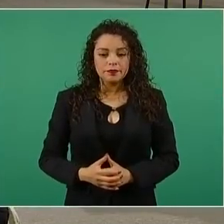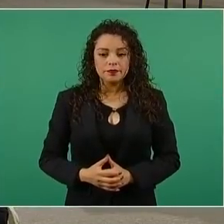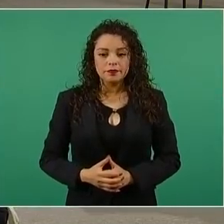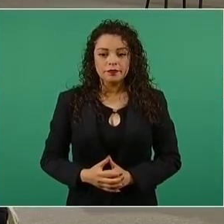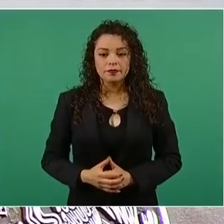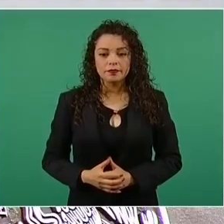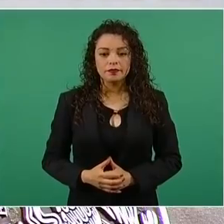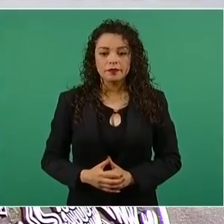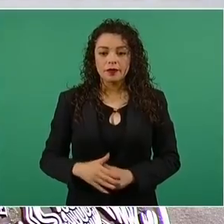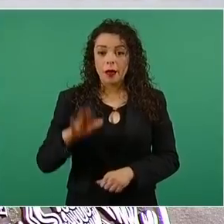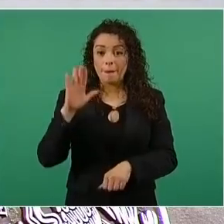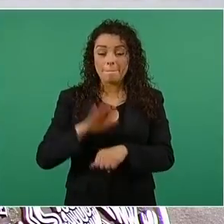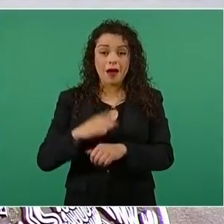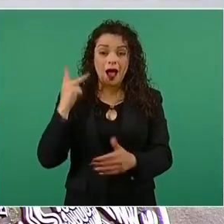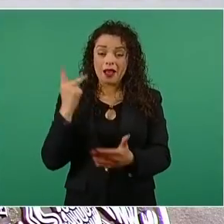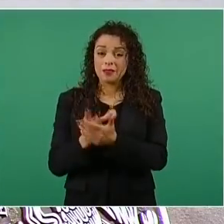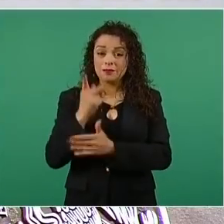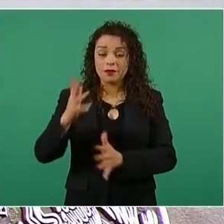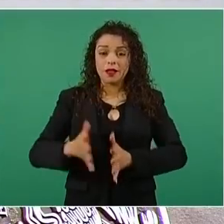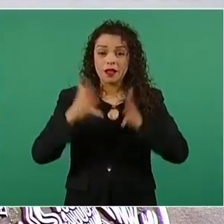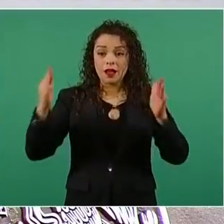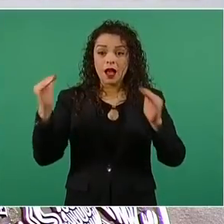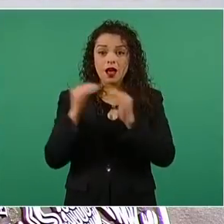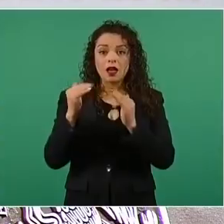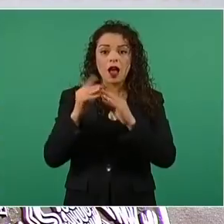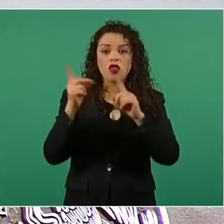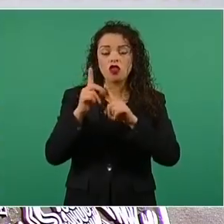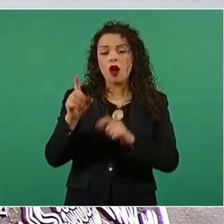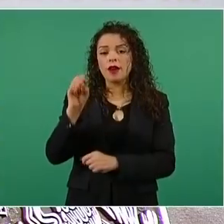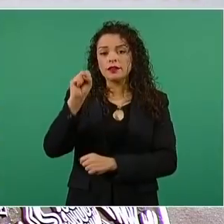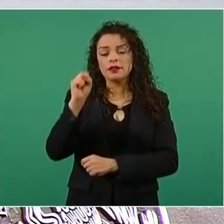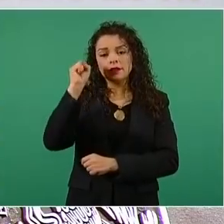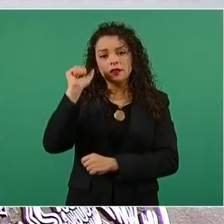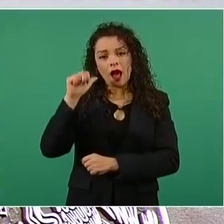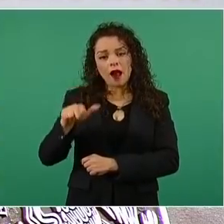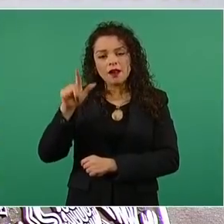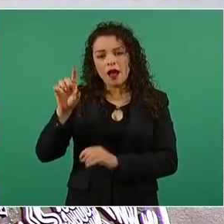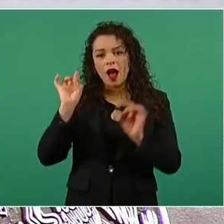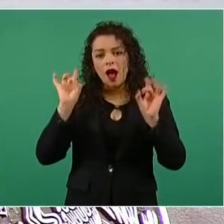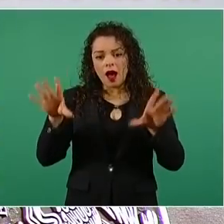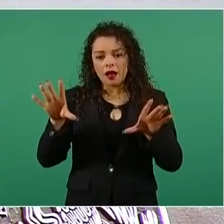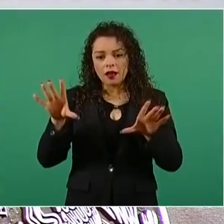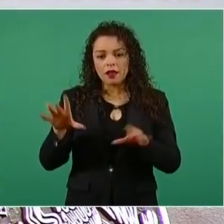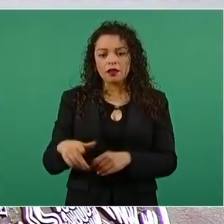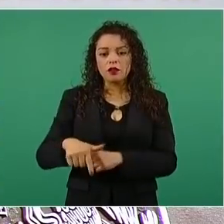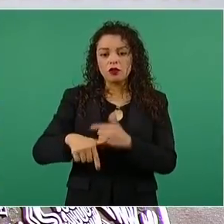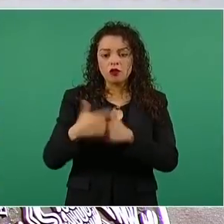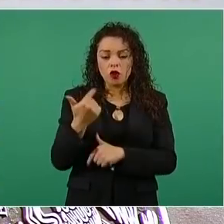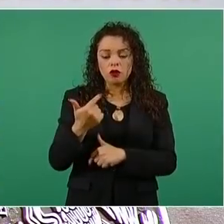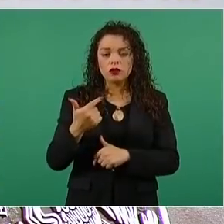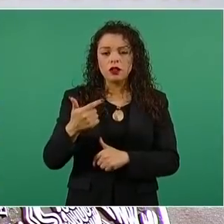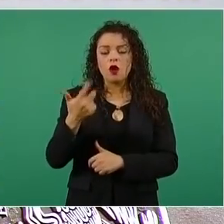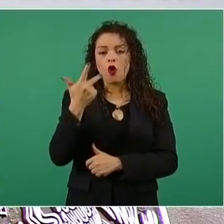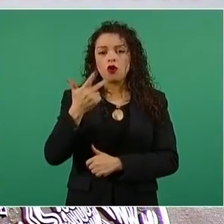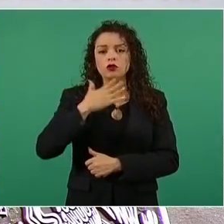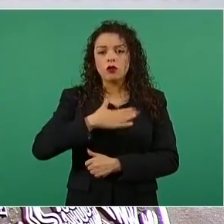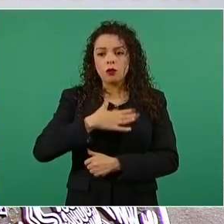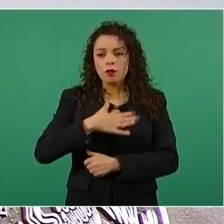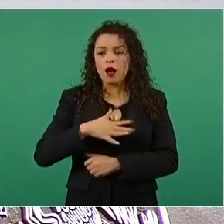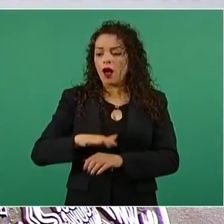El premio mayor es una casa en el Pedregal de San Ángel con 4 habitaciones, vestidor, closet, 8 baños, alberca, terrazas y